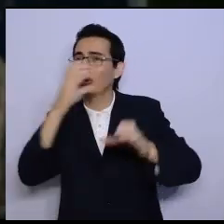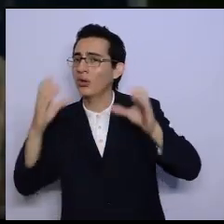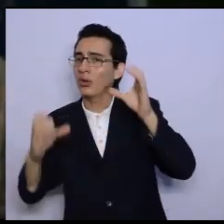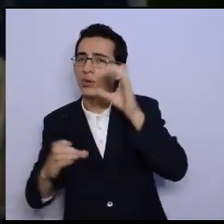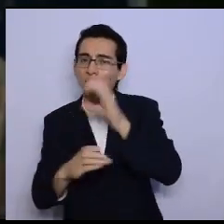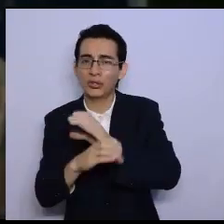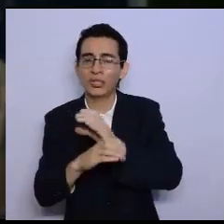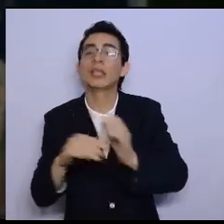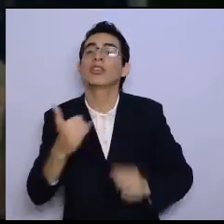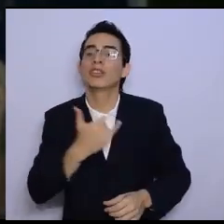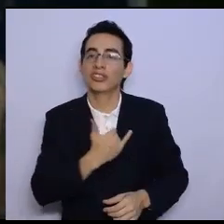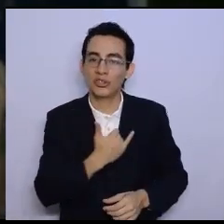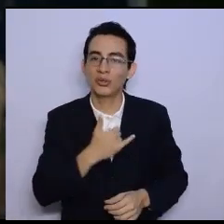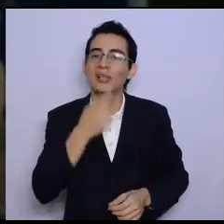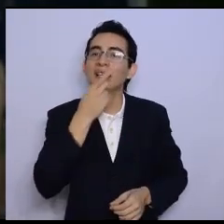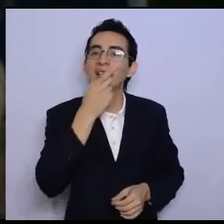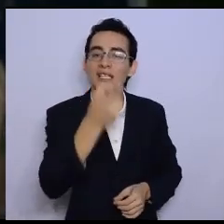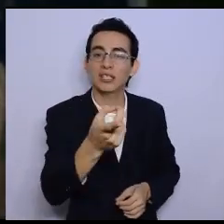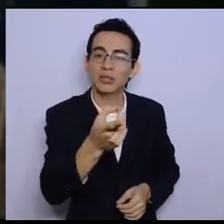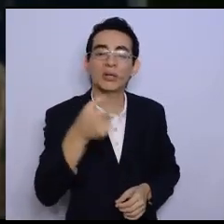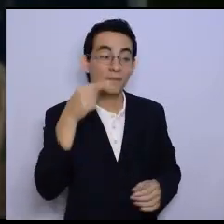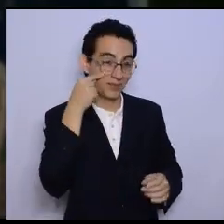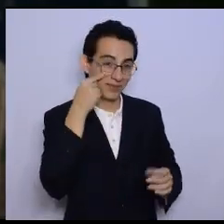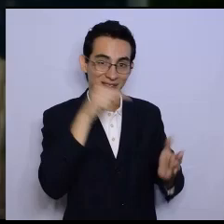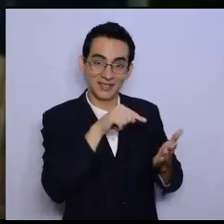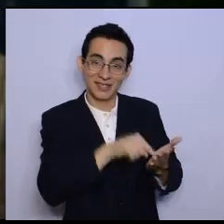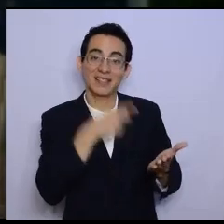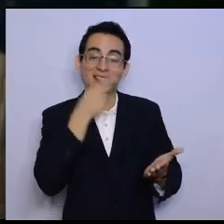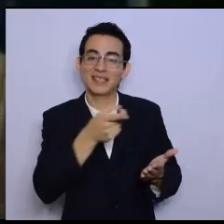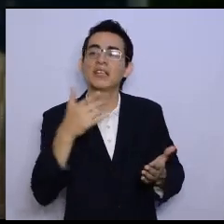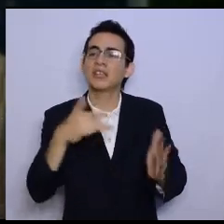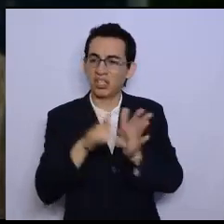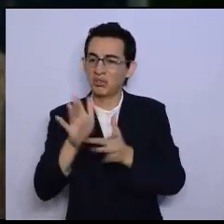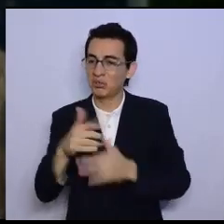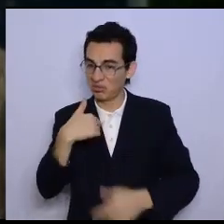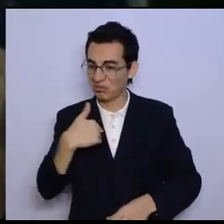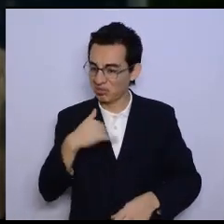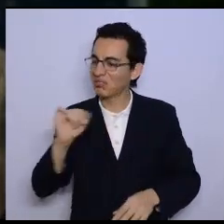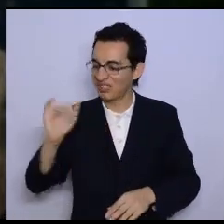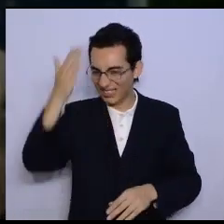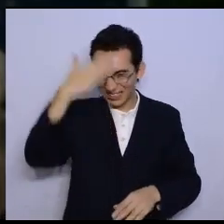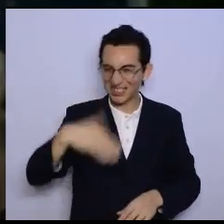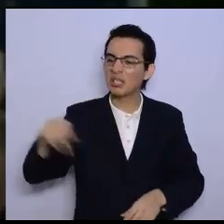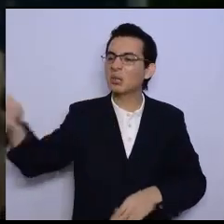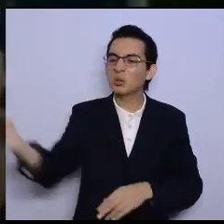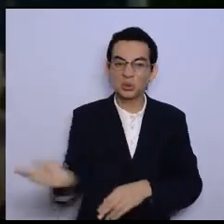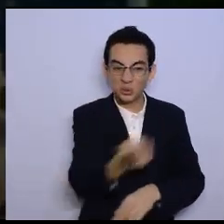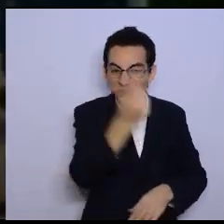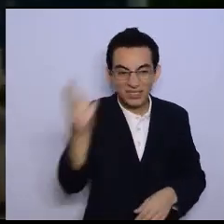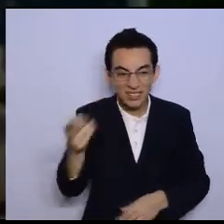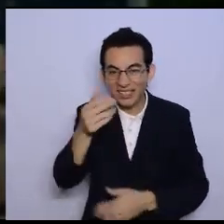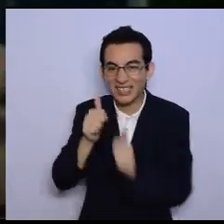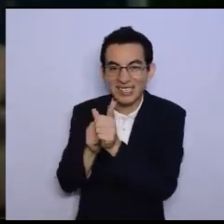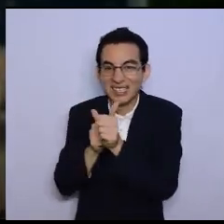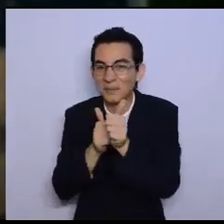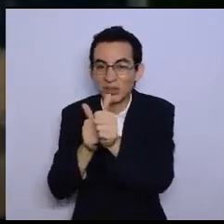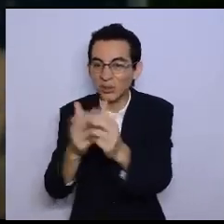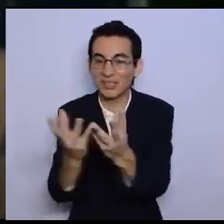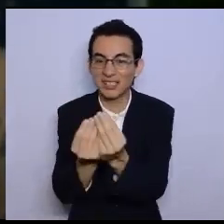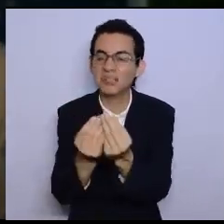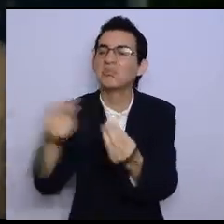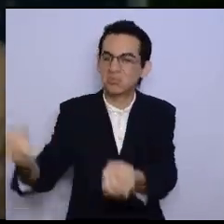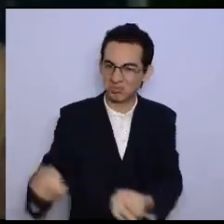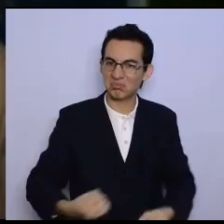he hablado. O sea, ustedes me van a dejar solo, pero el Padre está conmigo. Pero Él está hablando de su